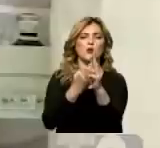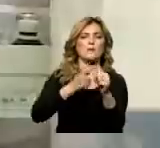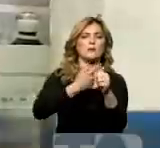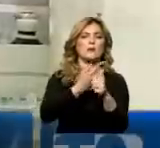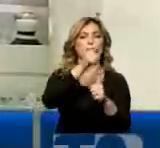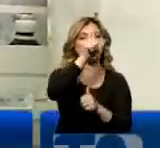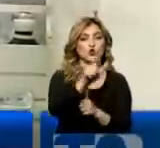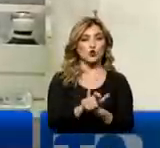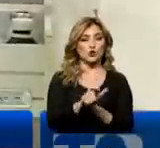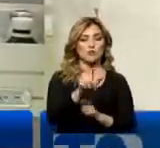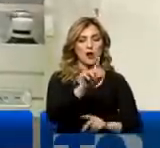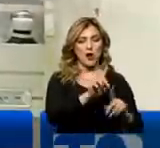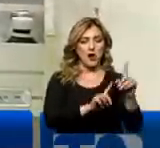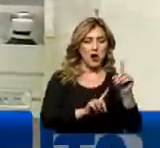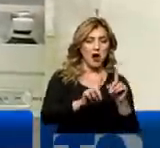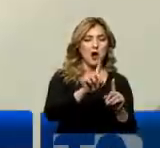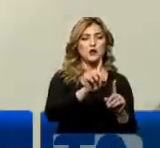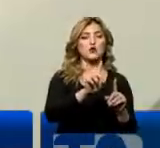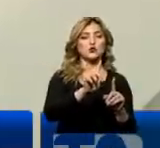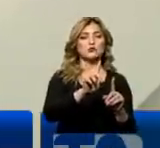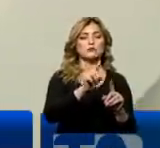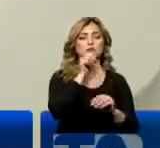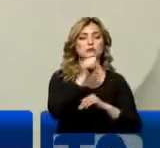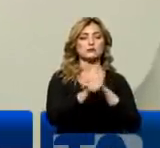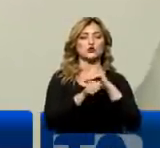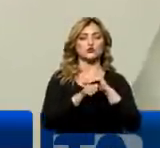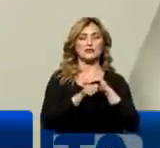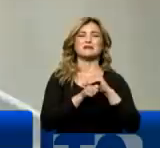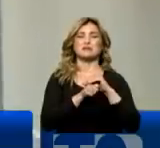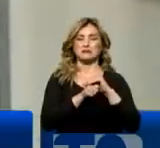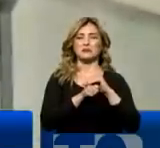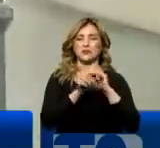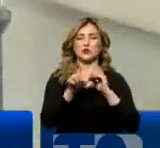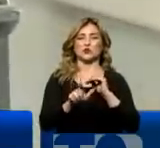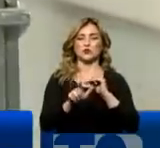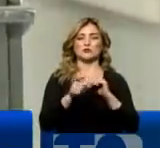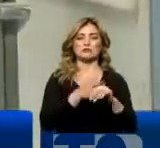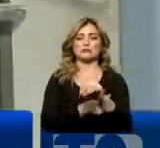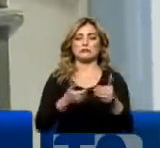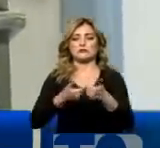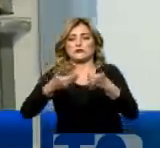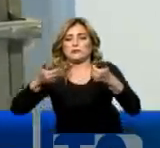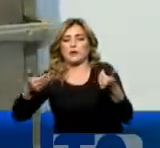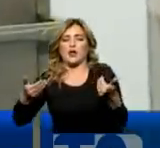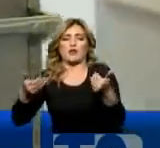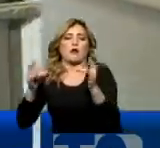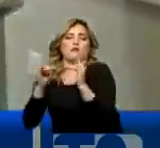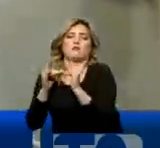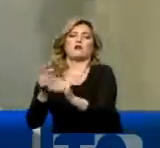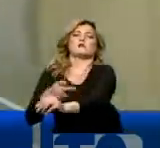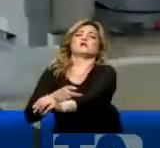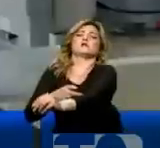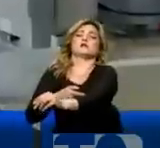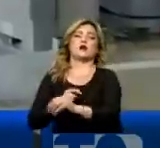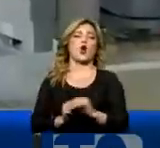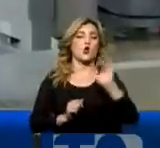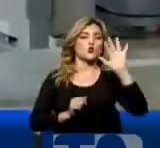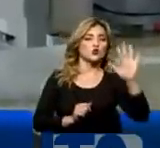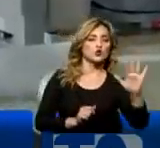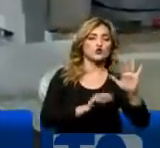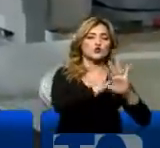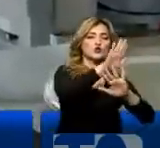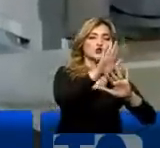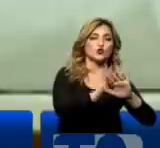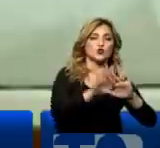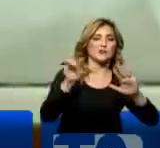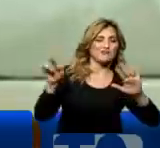caso, la ministra aseguró que su pronóstico continúa siendo reservado y que el aislamiento se mantiene. Los otros cinco casos, todos relacionados